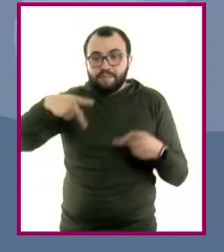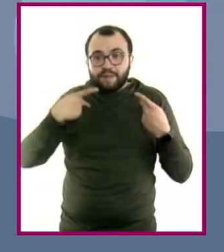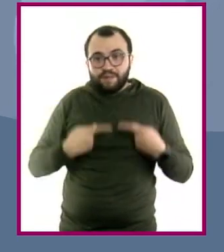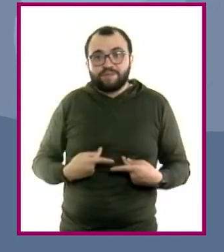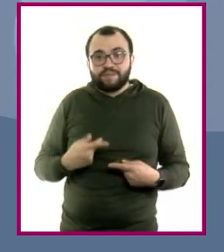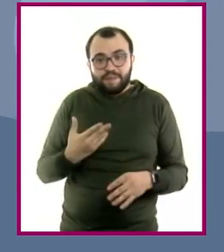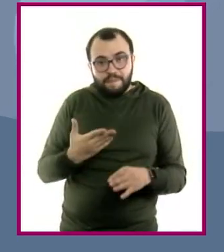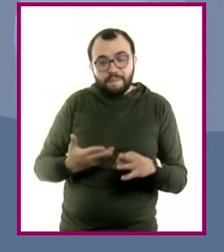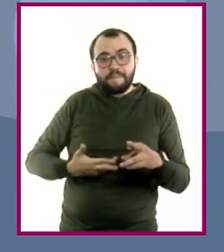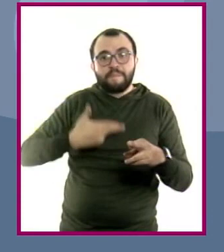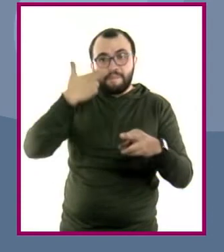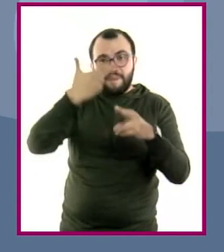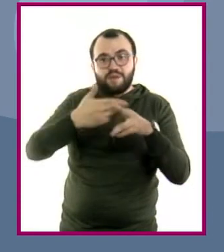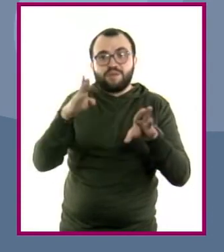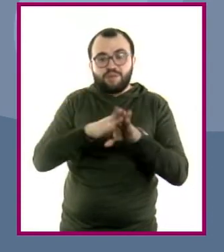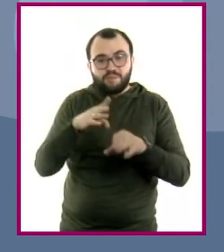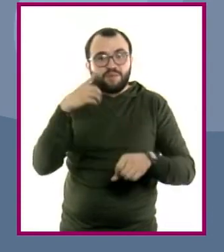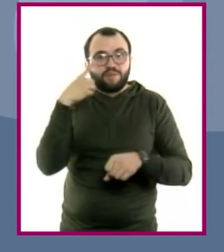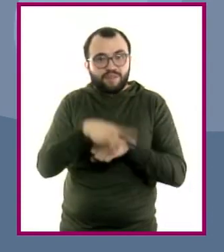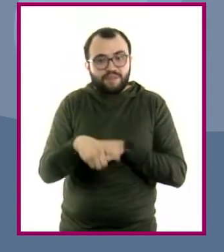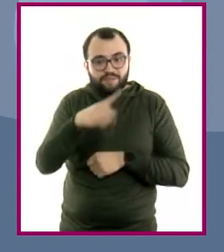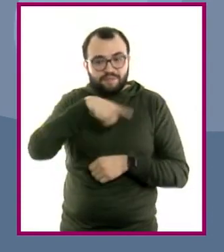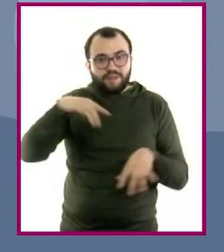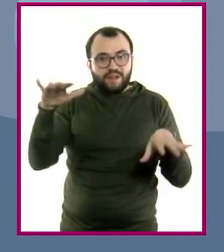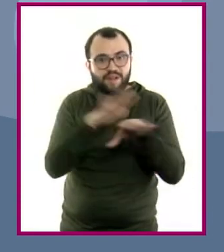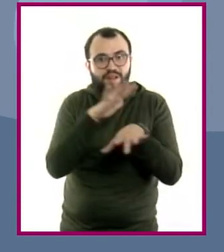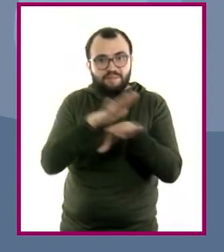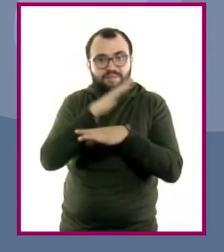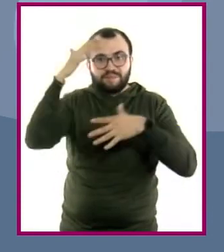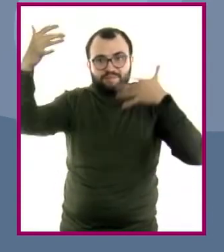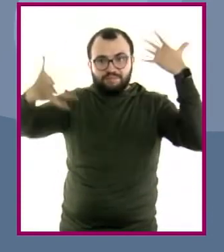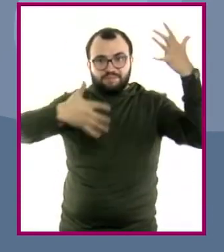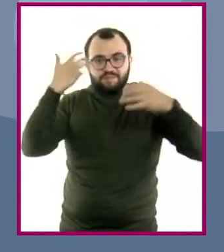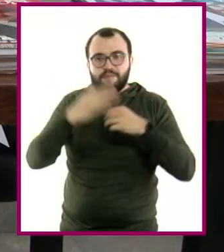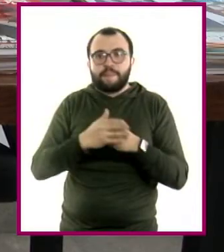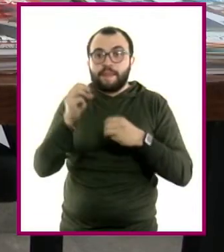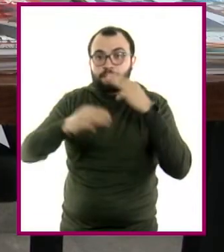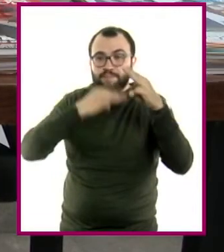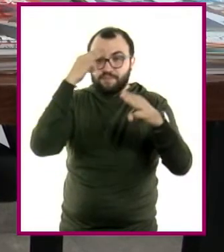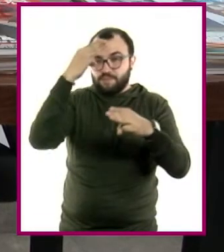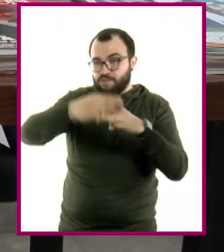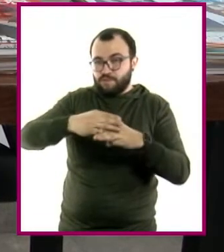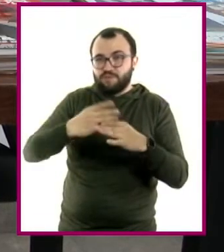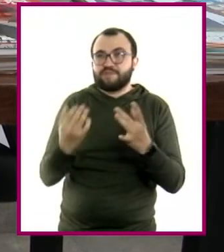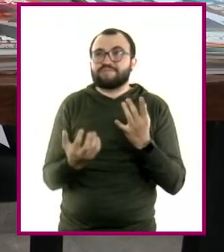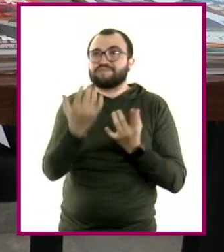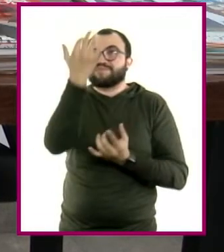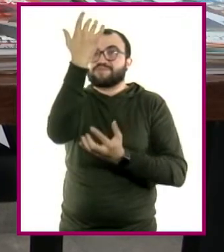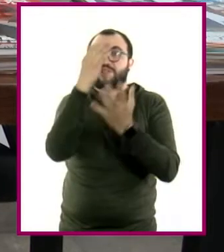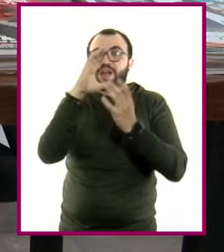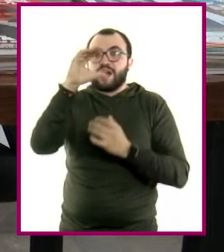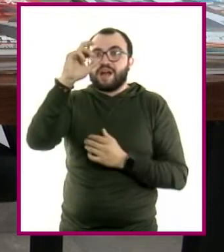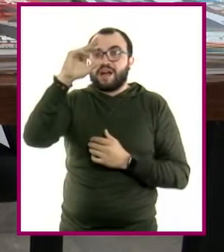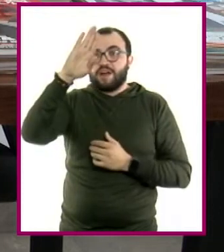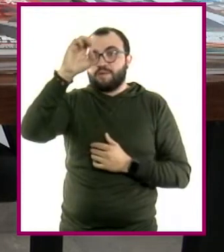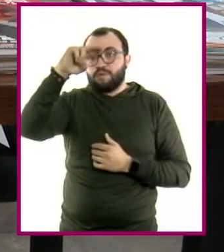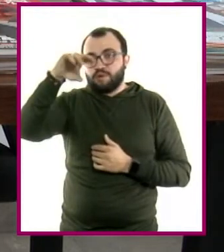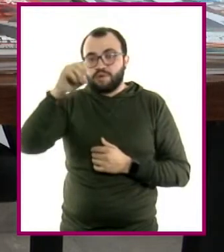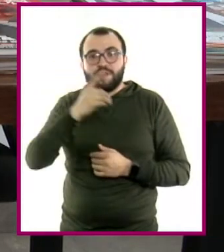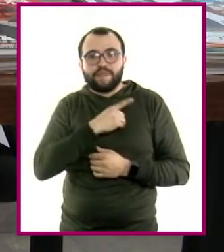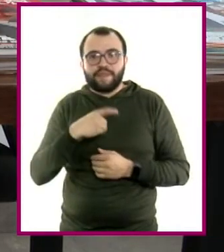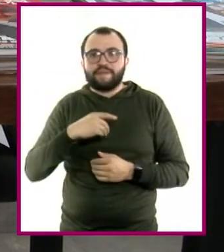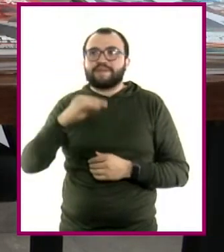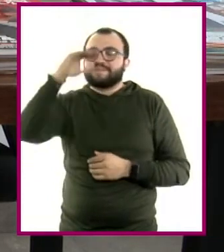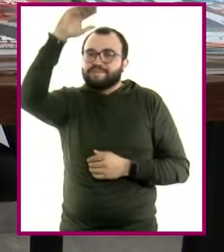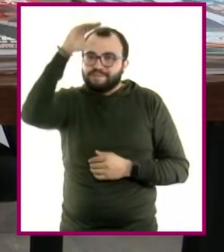vulnerable a los efectos del cambio climático. Las emisiones mundiales de carbono deben reducirse en un 45%